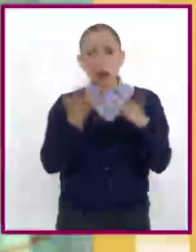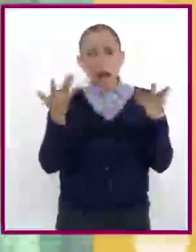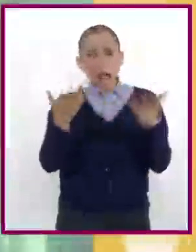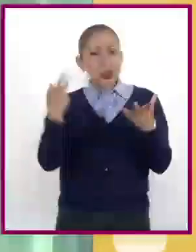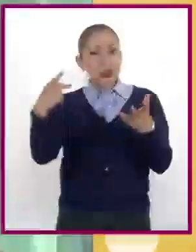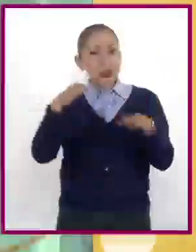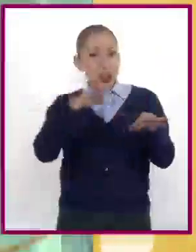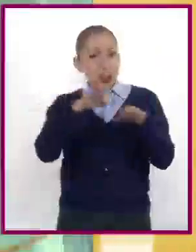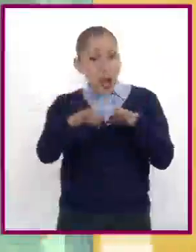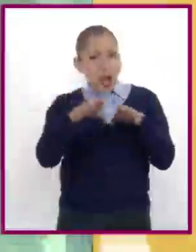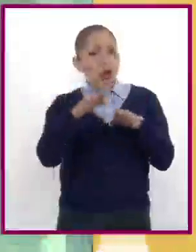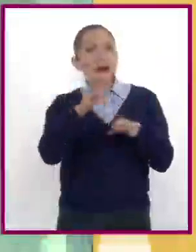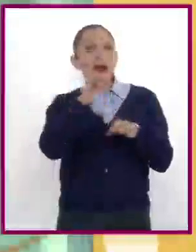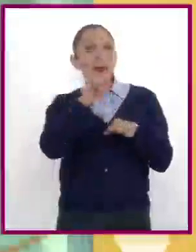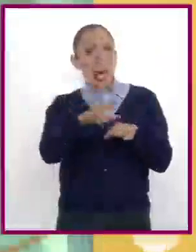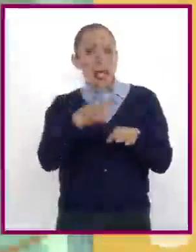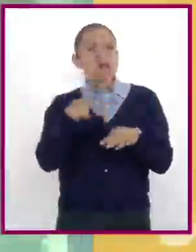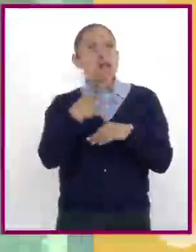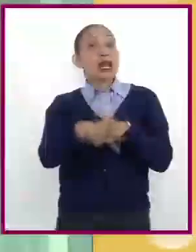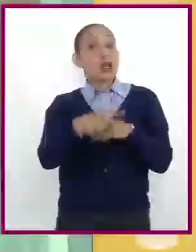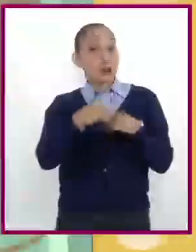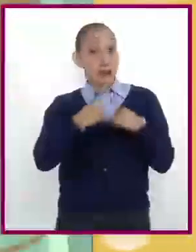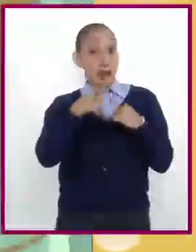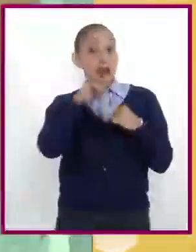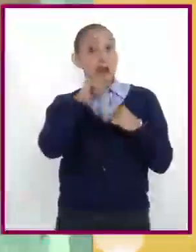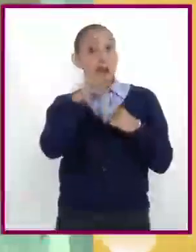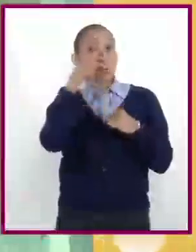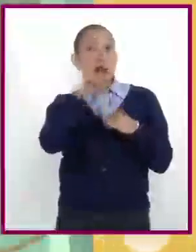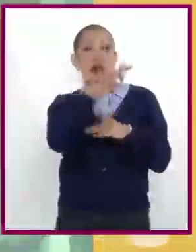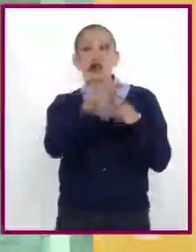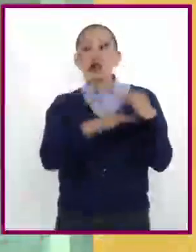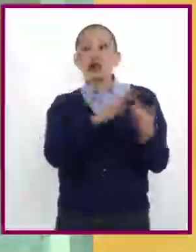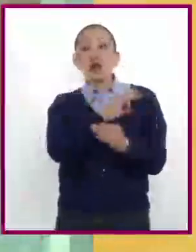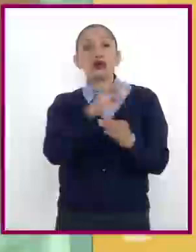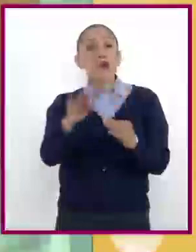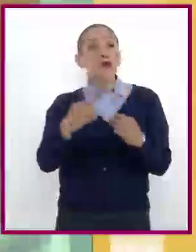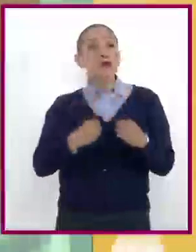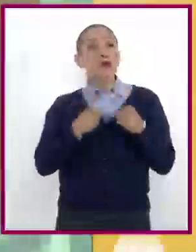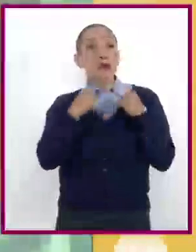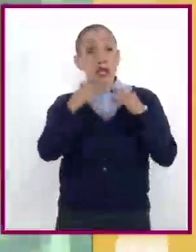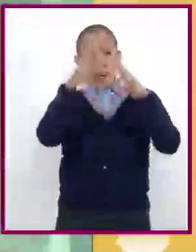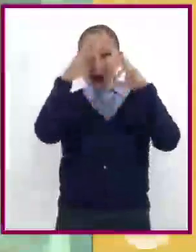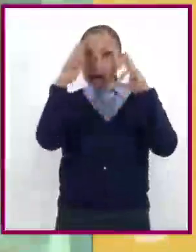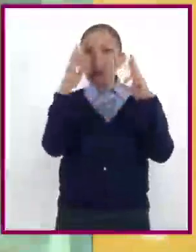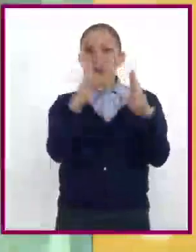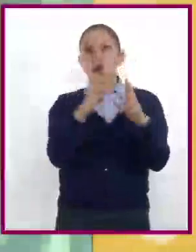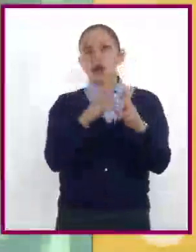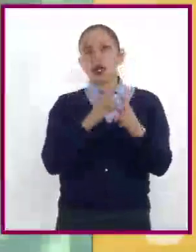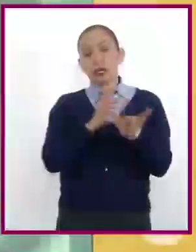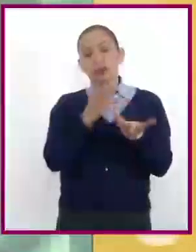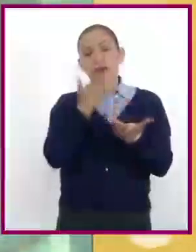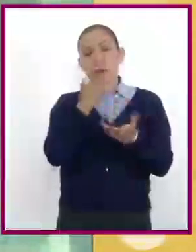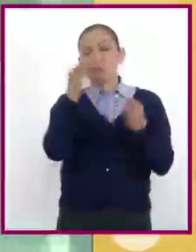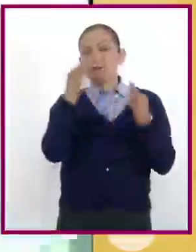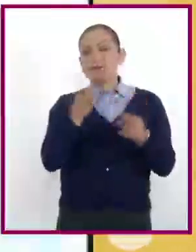su esfuerzo e incluso arriesgan su vida para que todos podamos vivir con respeto y dignidad.